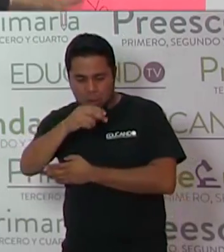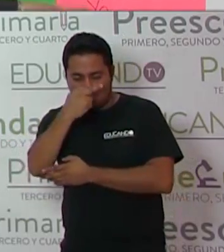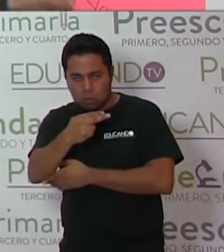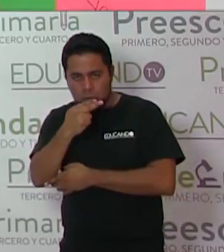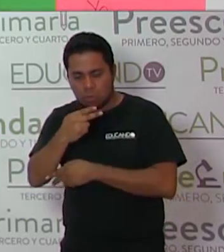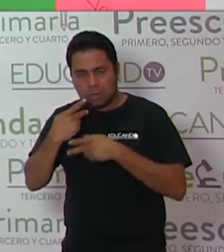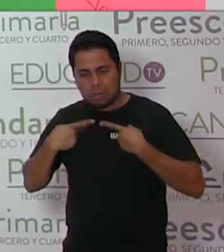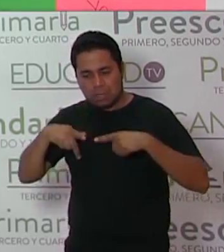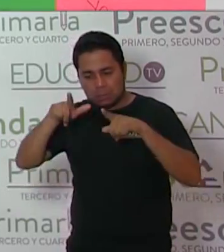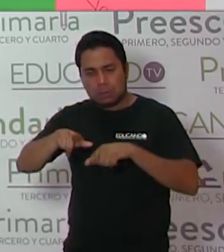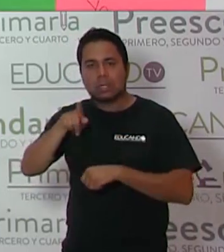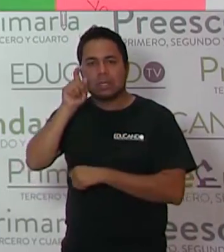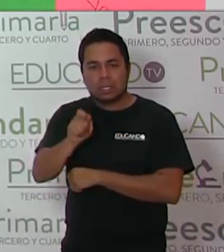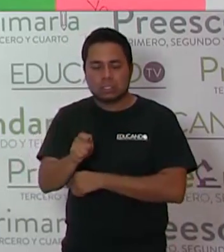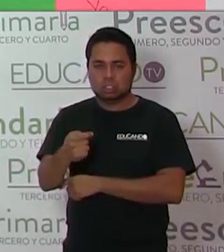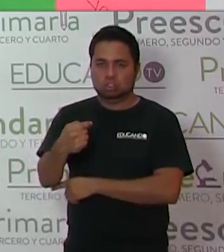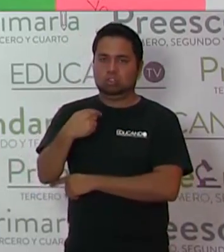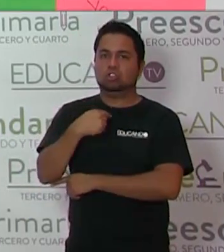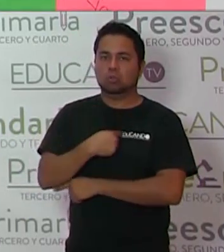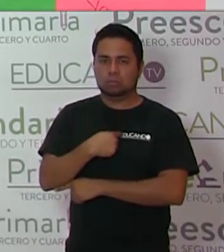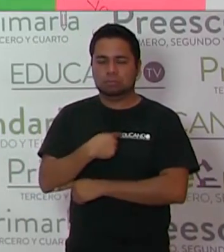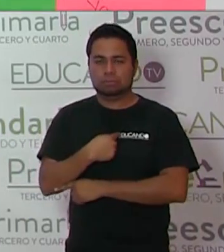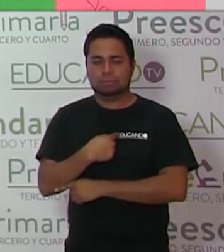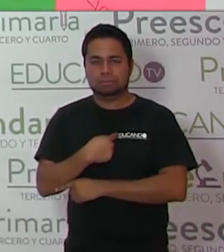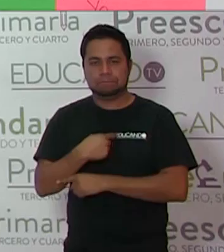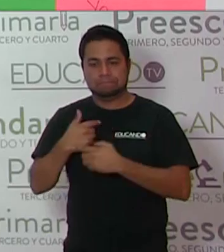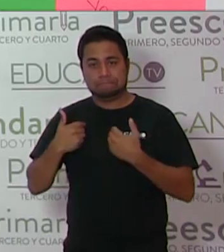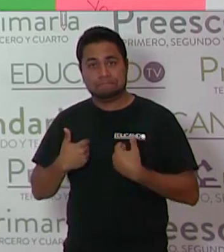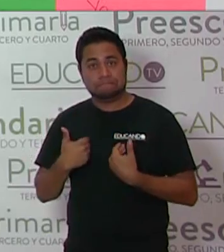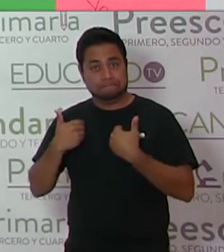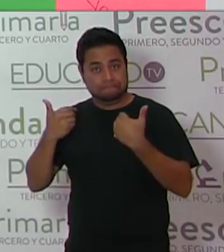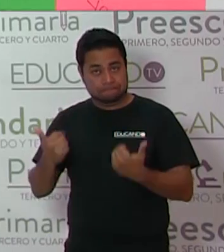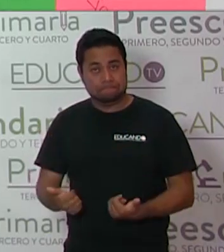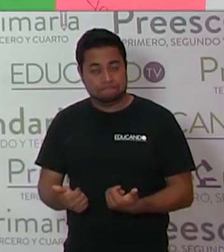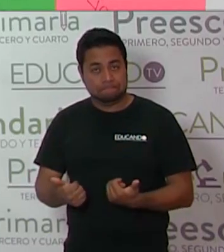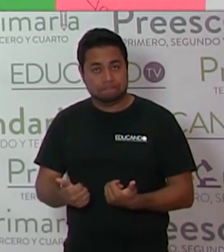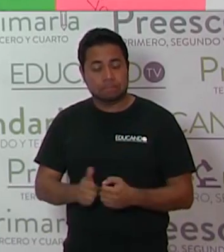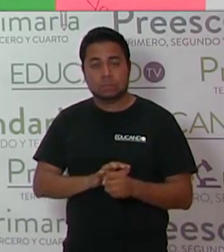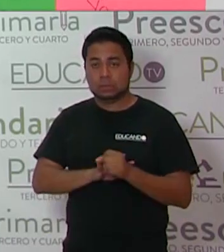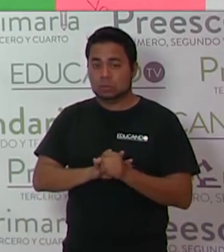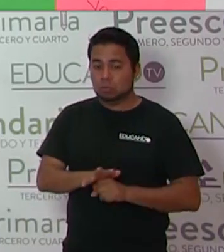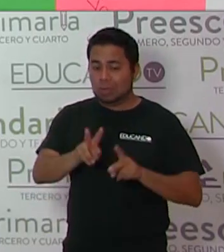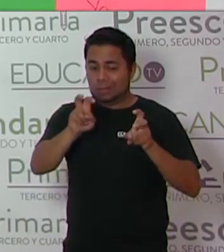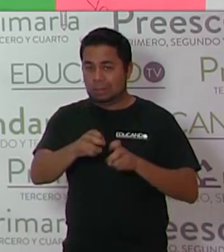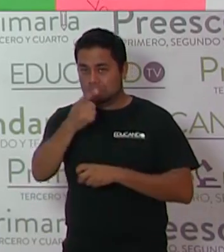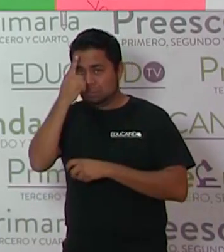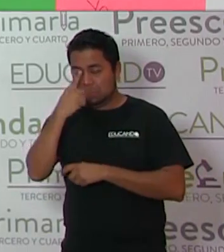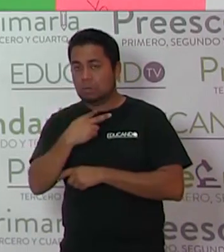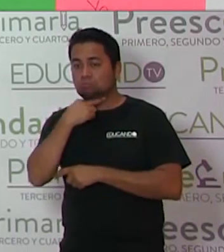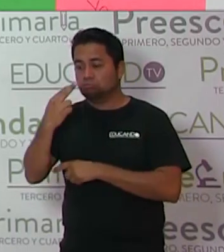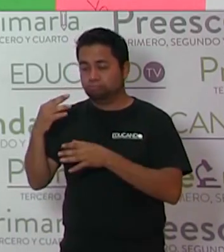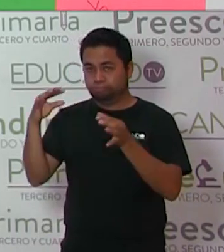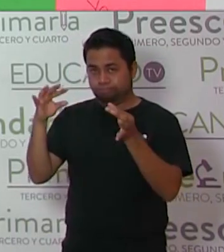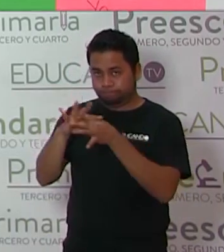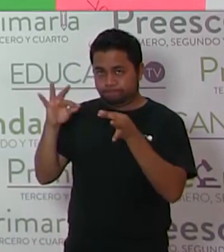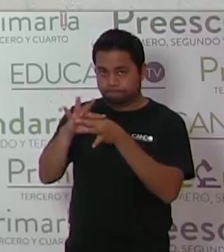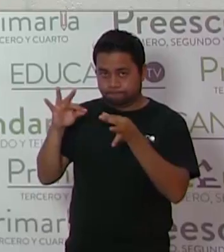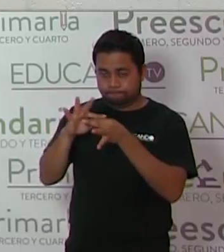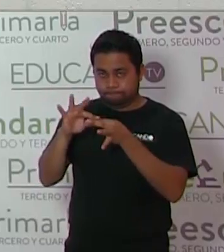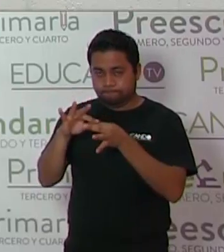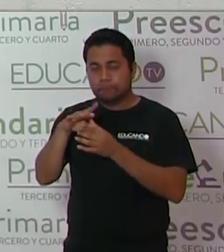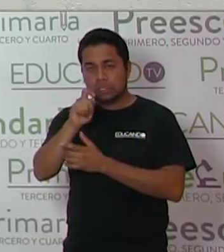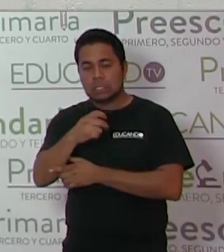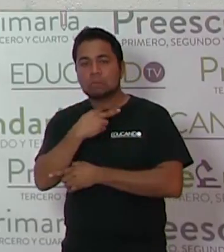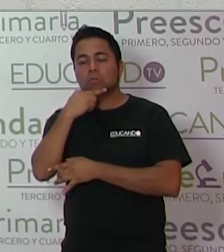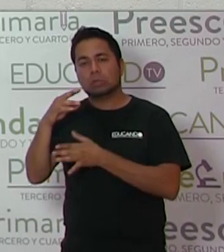pronombre personal es yo. ¿Les quedó claro entonces de qué se trata la voz narrativa? La